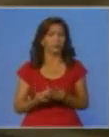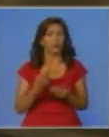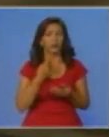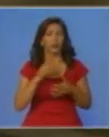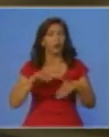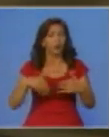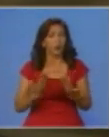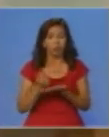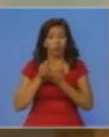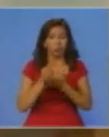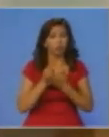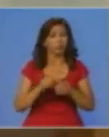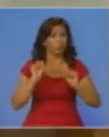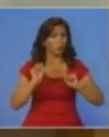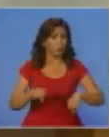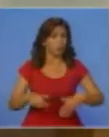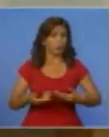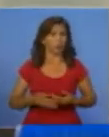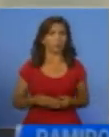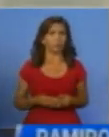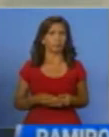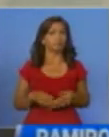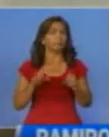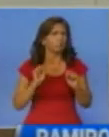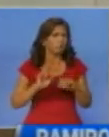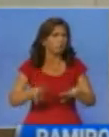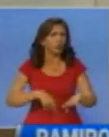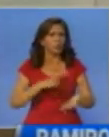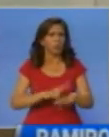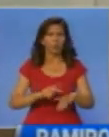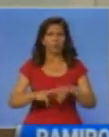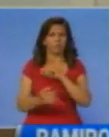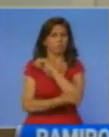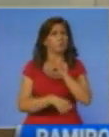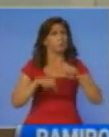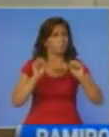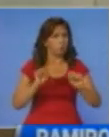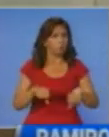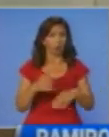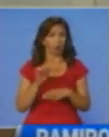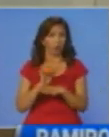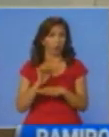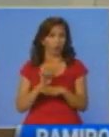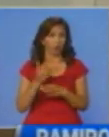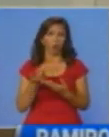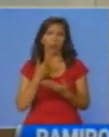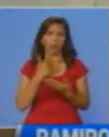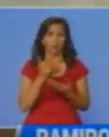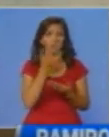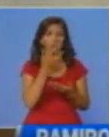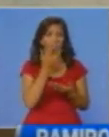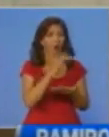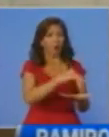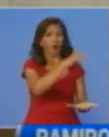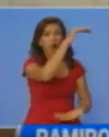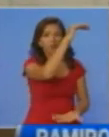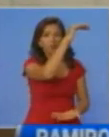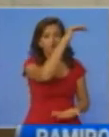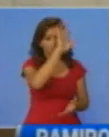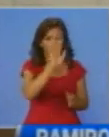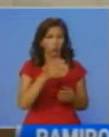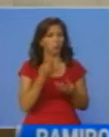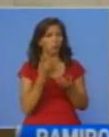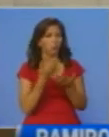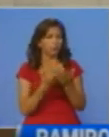sus posibles beneficios son frecuentes son comunes el ecuador posiblemente está haciendo caja de su oro está volviendo